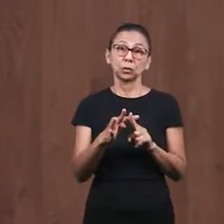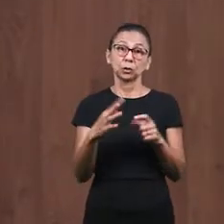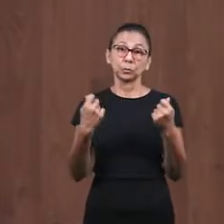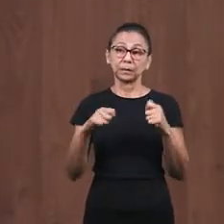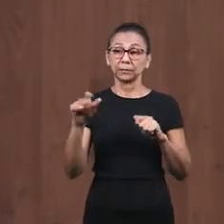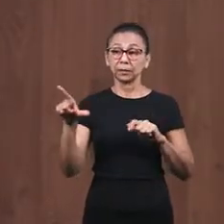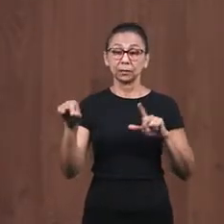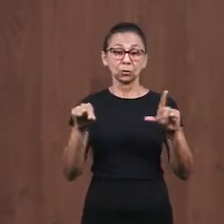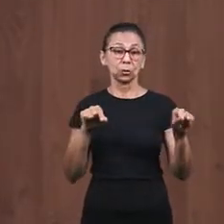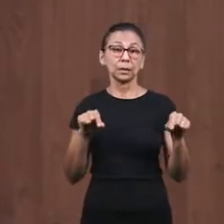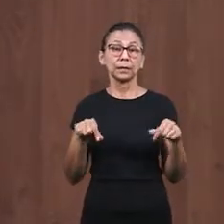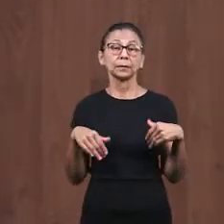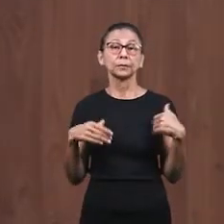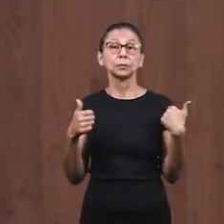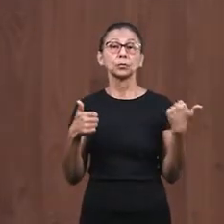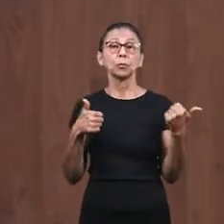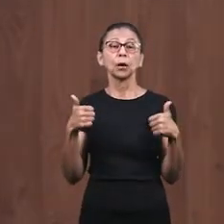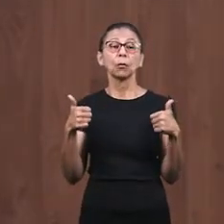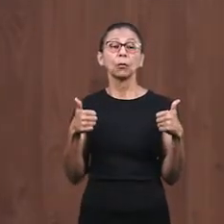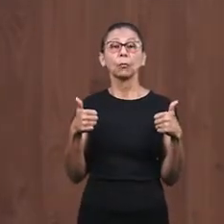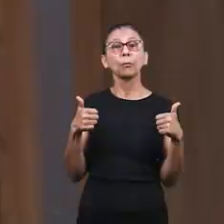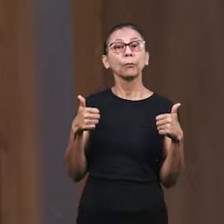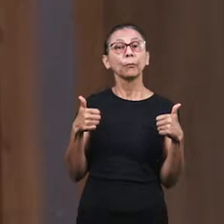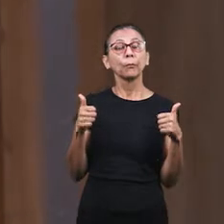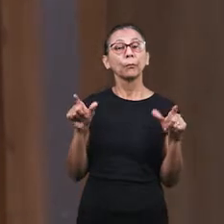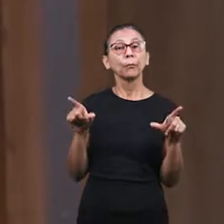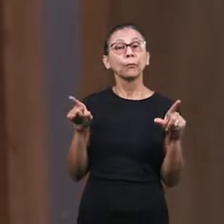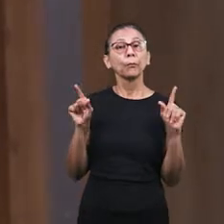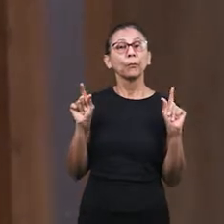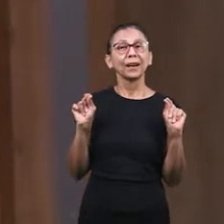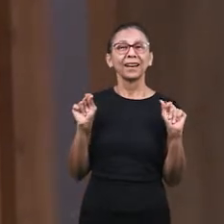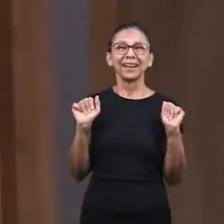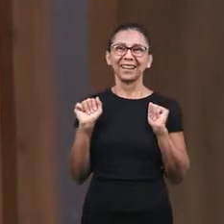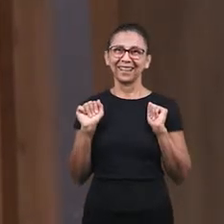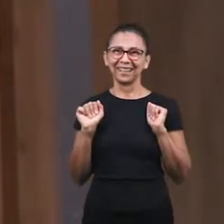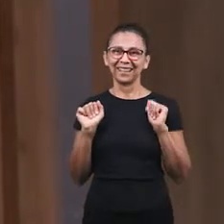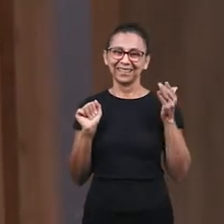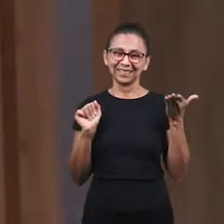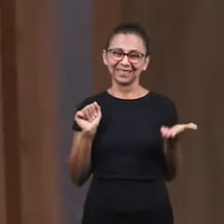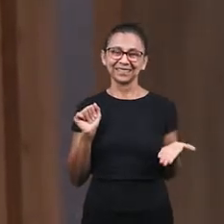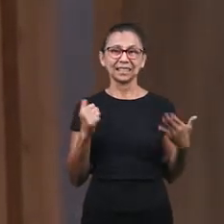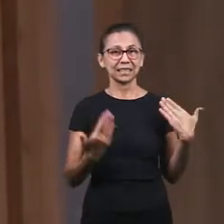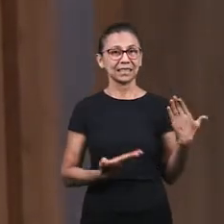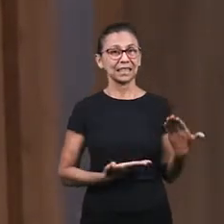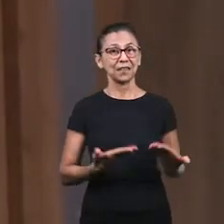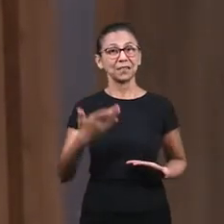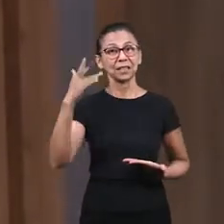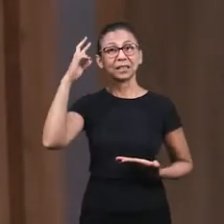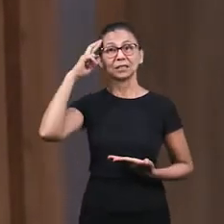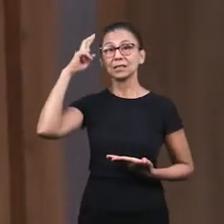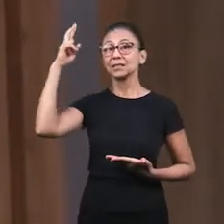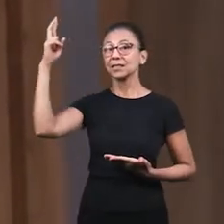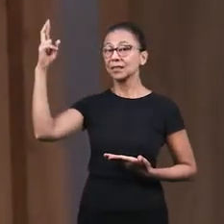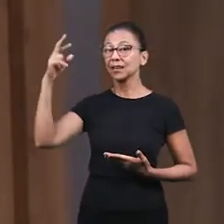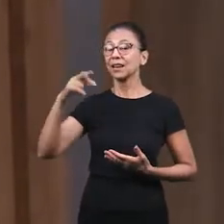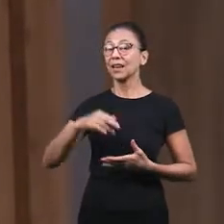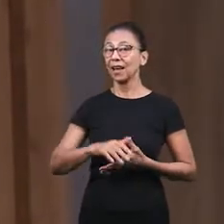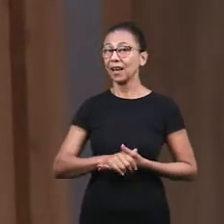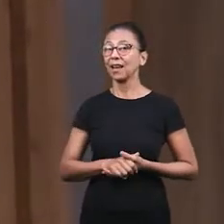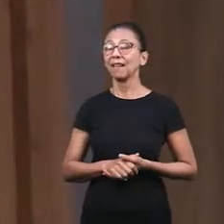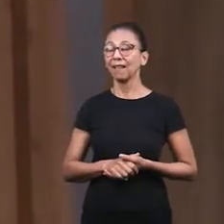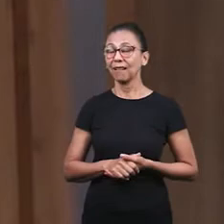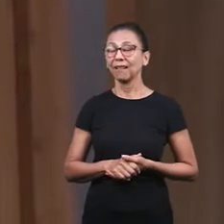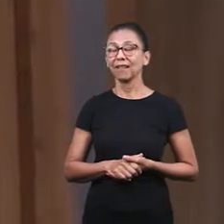otros dioses. Y él tuvo que escoger. ¿Y qué escogió? Él escogió servir al